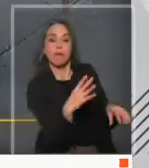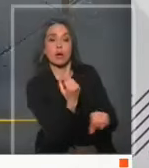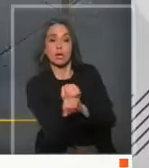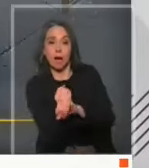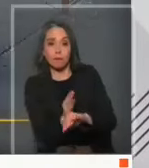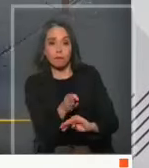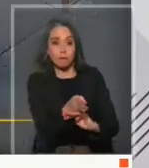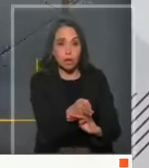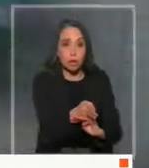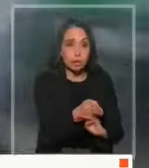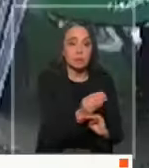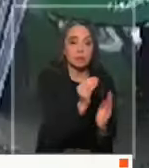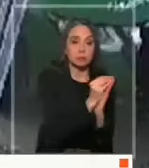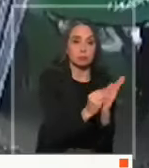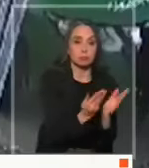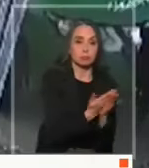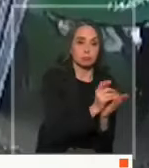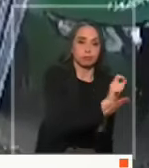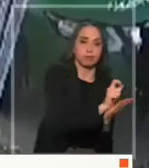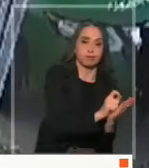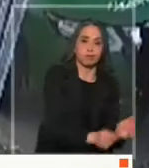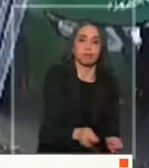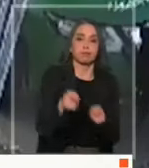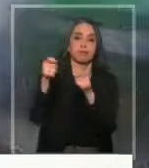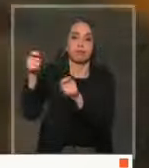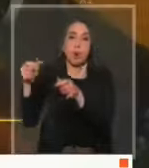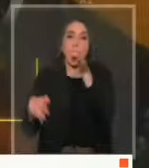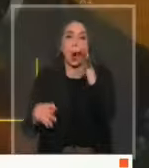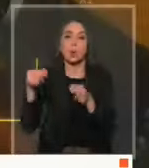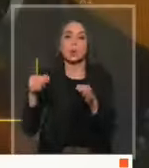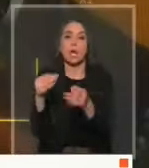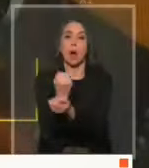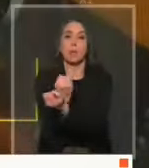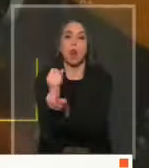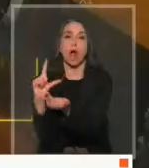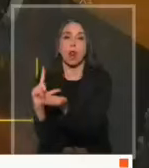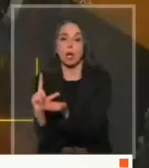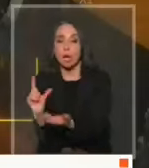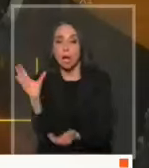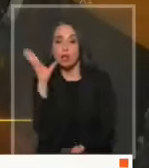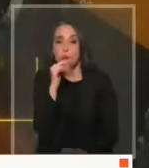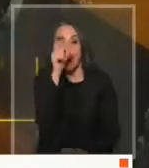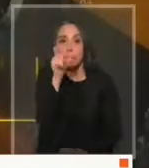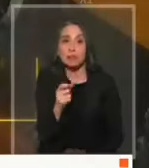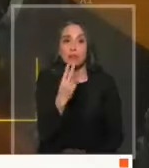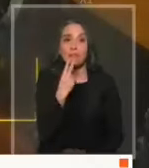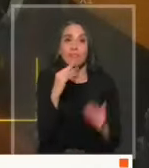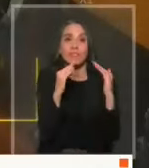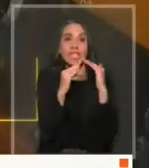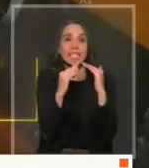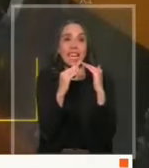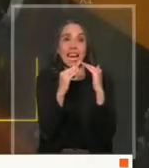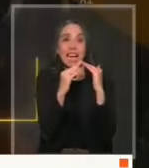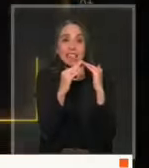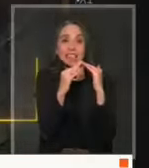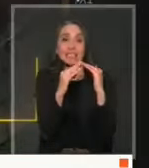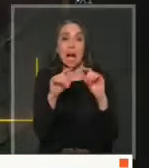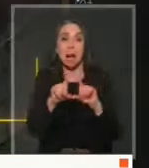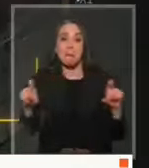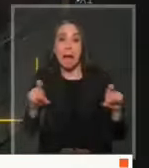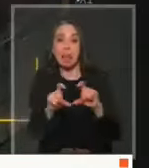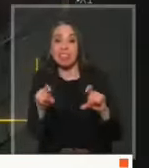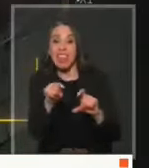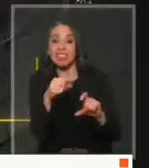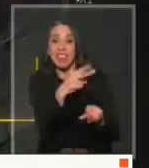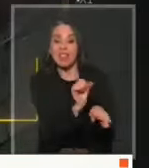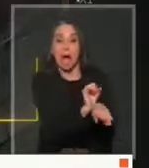lugar derivando los antecedentes al juzgado de policía local luego de no encontrar moradores en el domicilio asociado a la patente. El